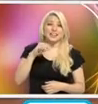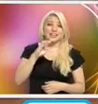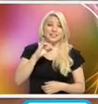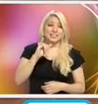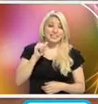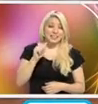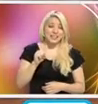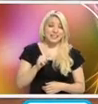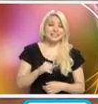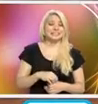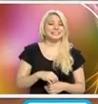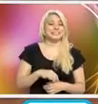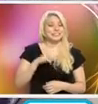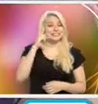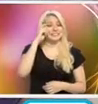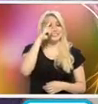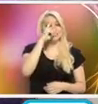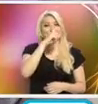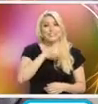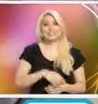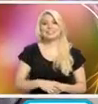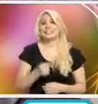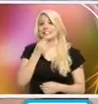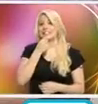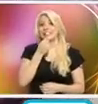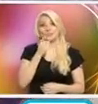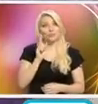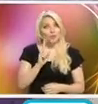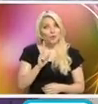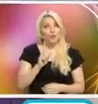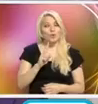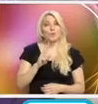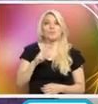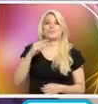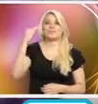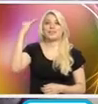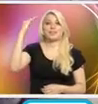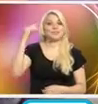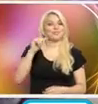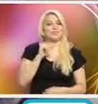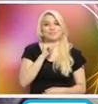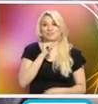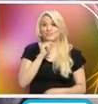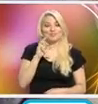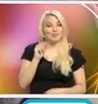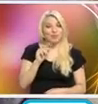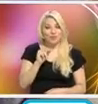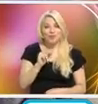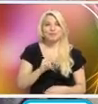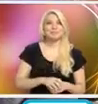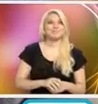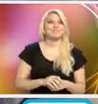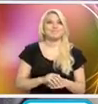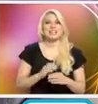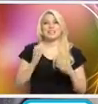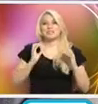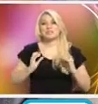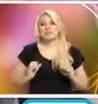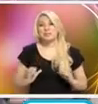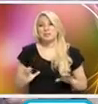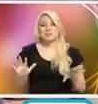es niño, no es adulto, empieza a cambiar tu cuerpo, está desproporcionado, ¿no? Nadie